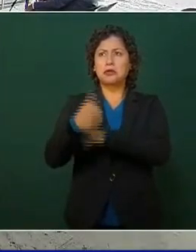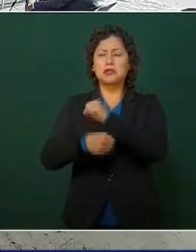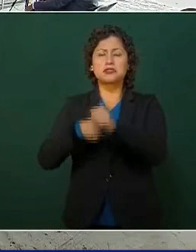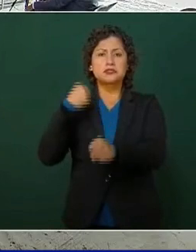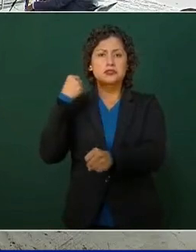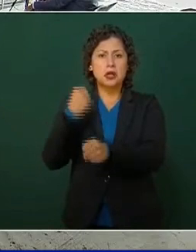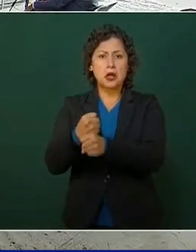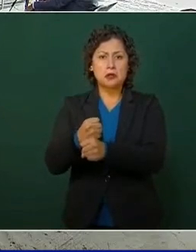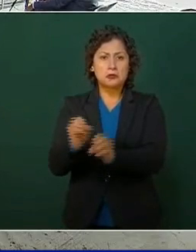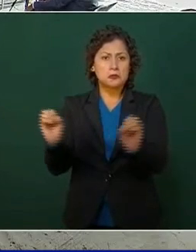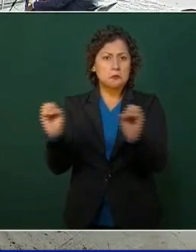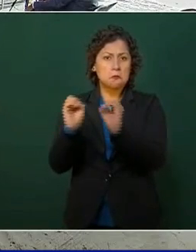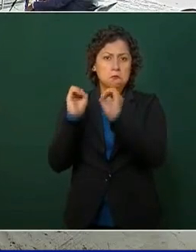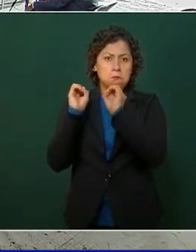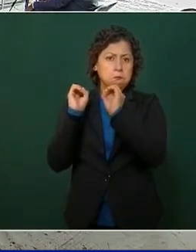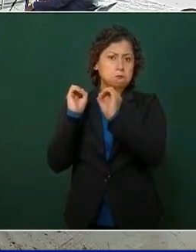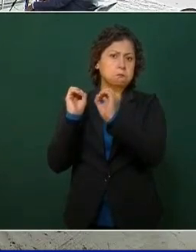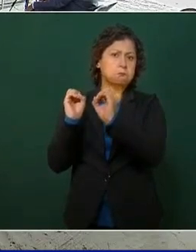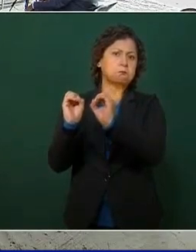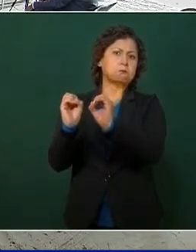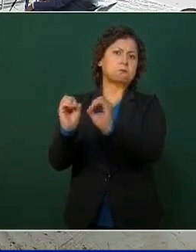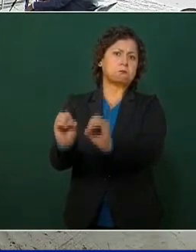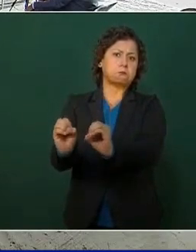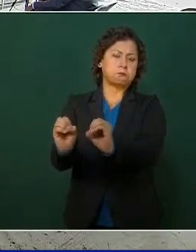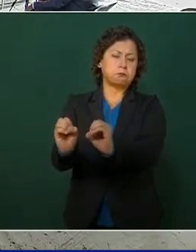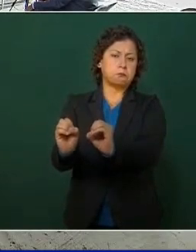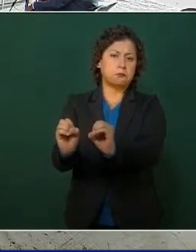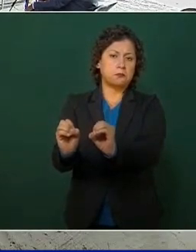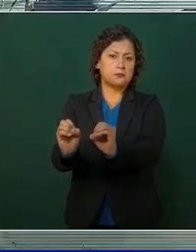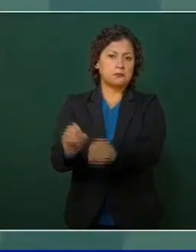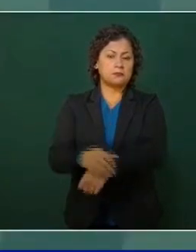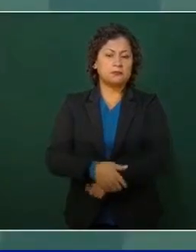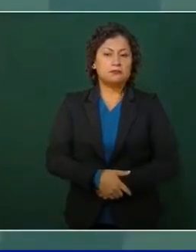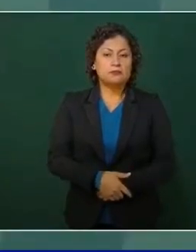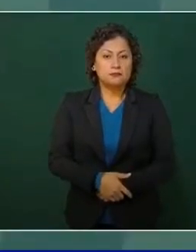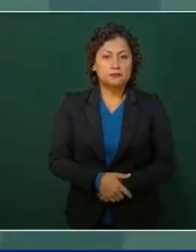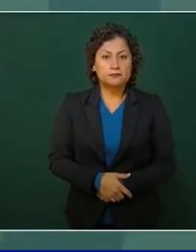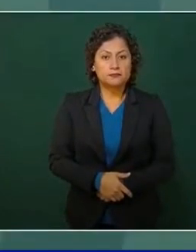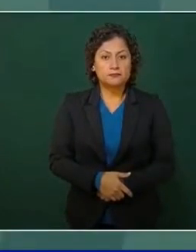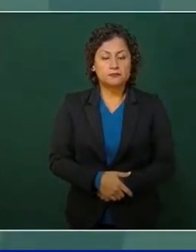a el maestro René Bejarano.